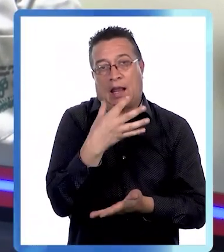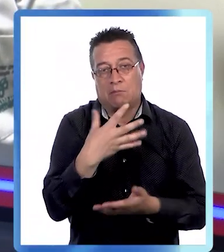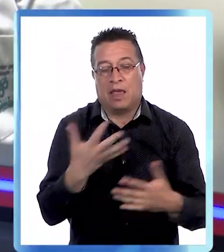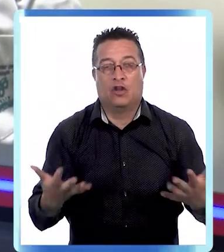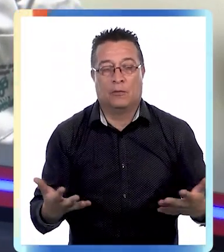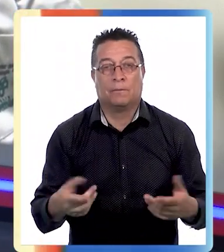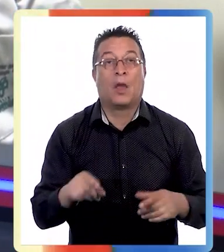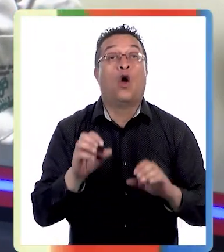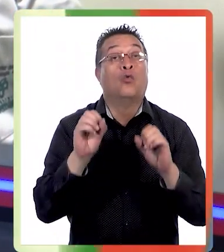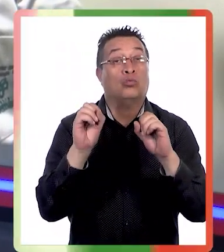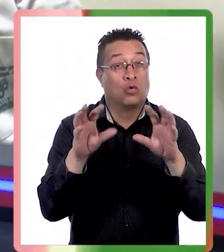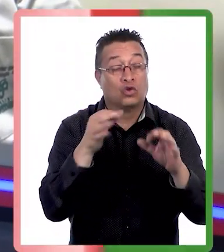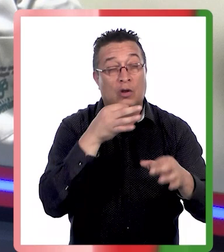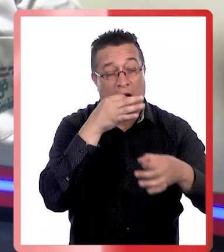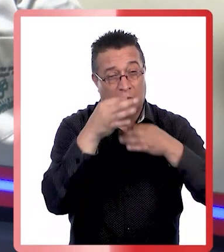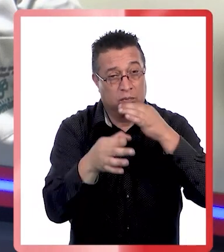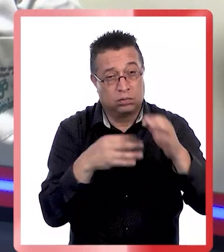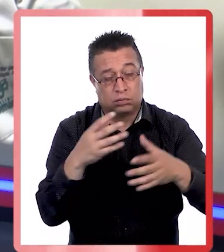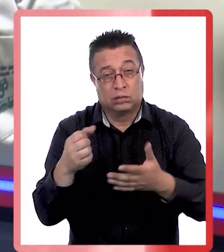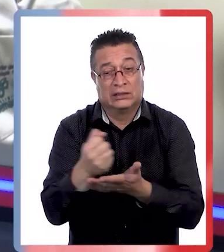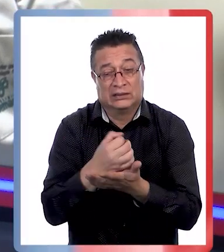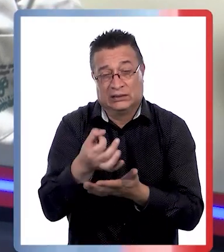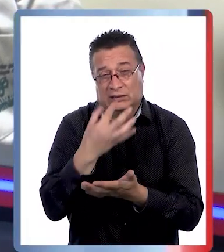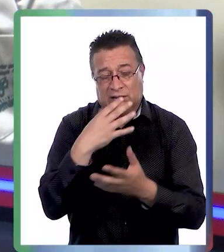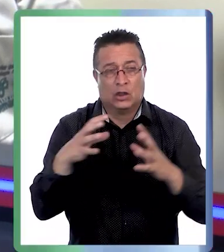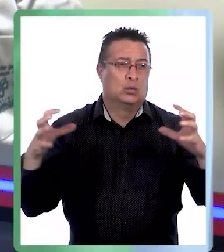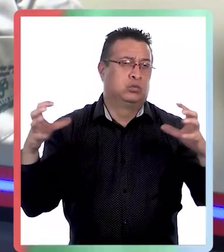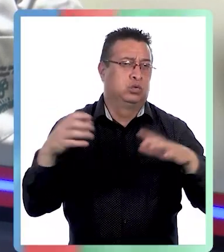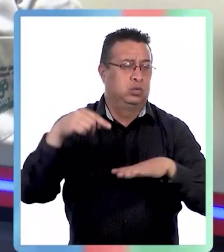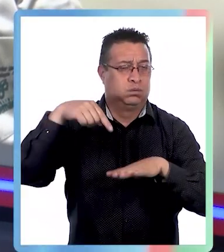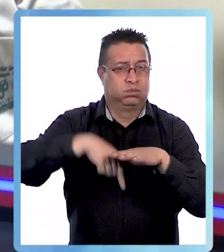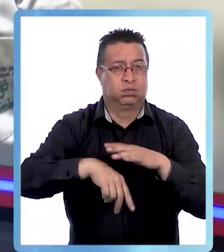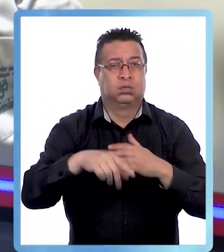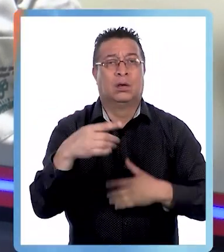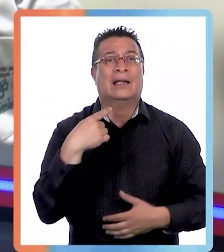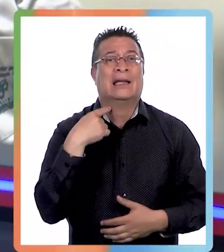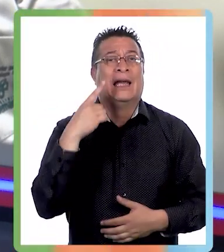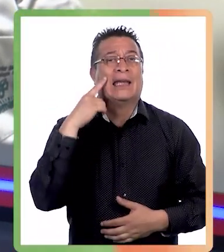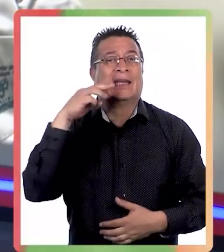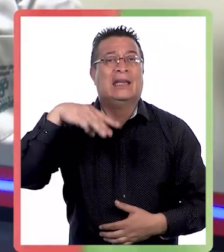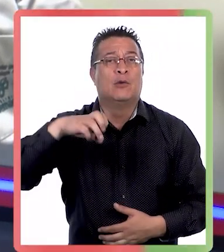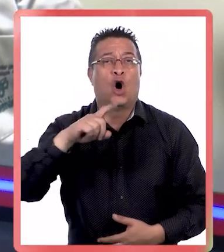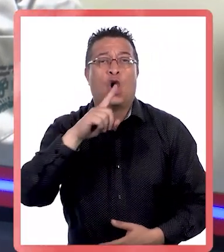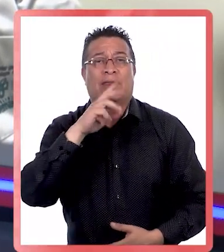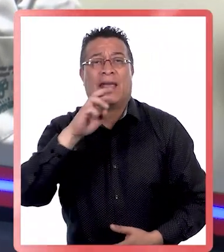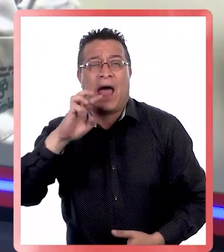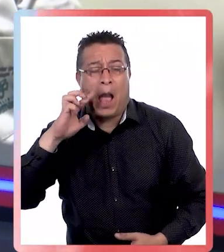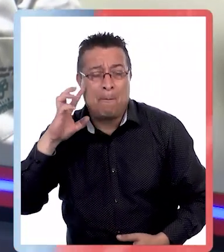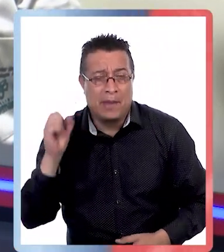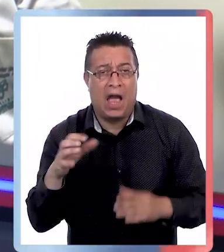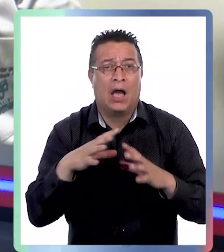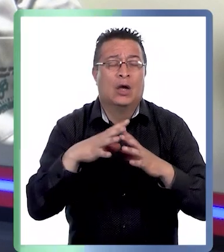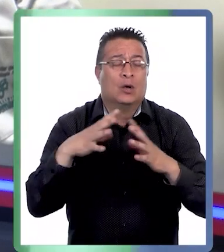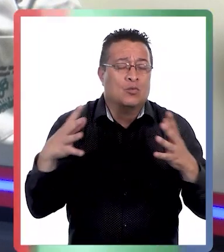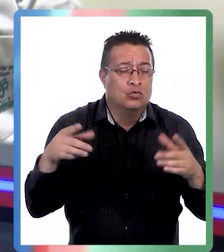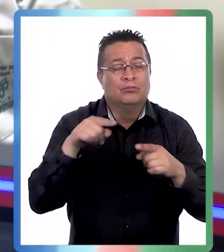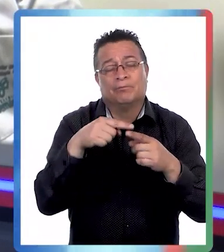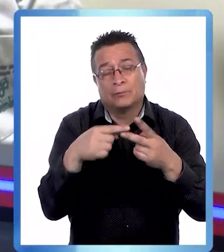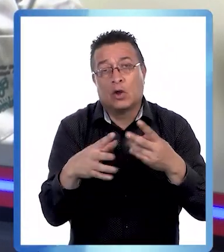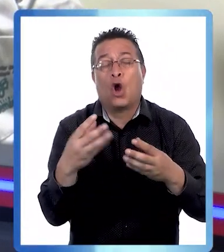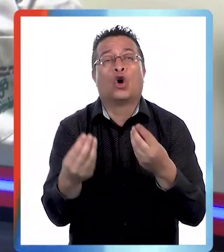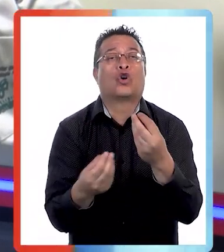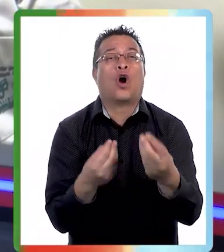se habla de lo invasivo de los tratamientos, de que está esta quimioterapia, de que está esta radioterapia. Doctor, ¿cómo